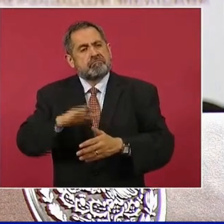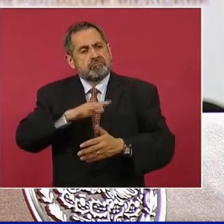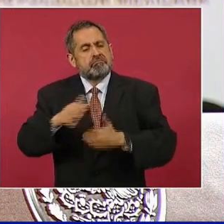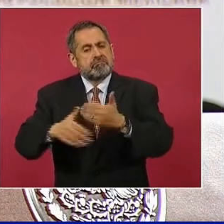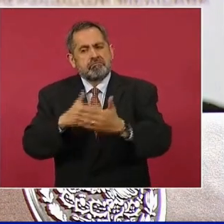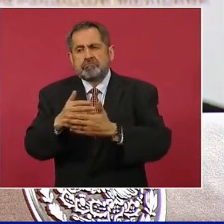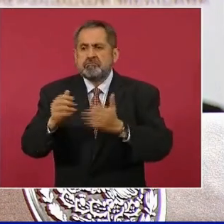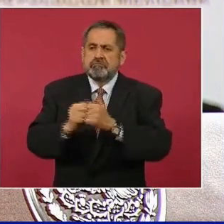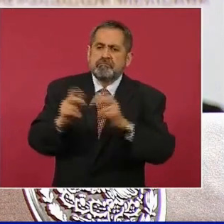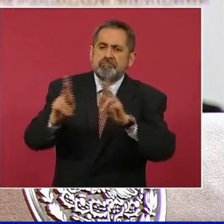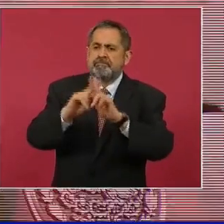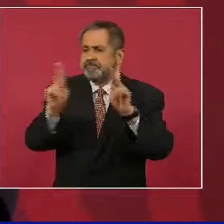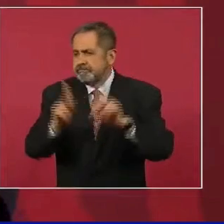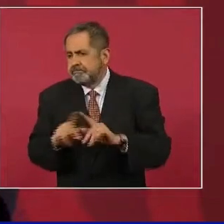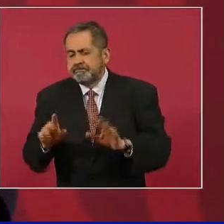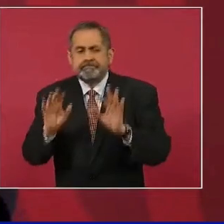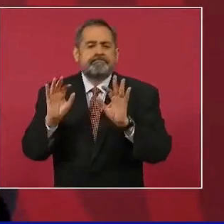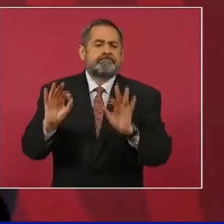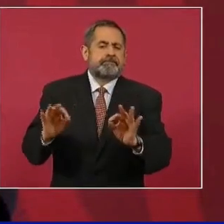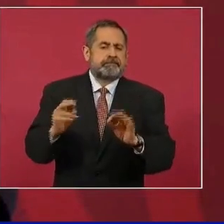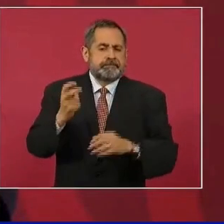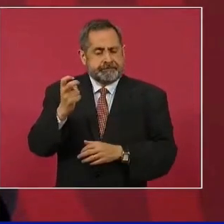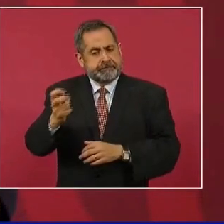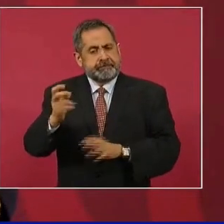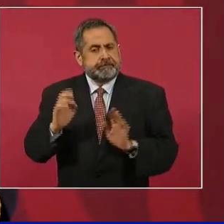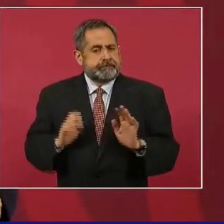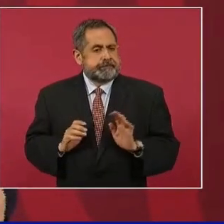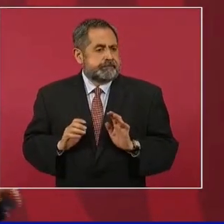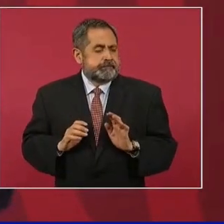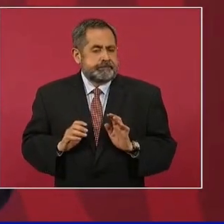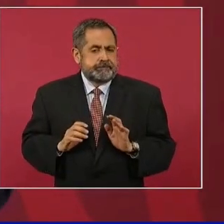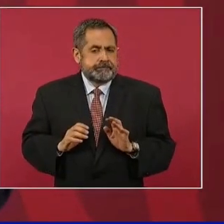que haya paz y que todos